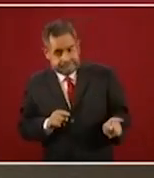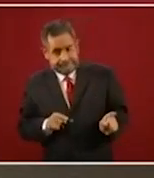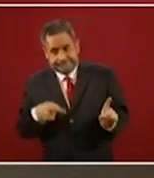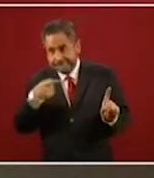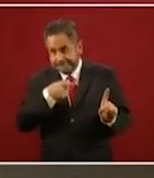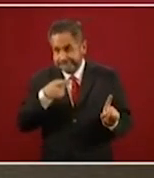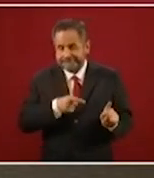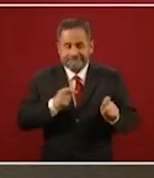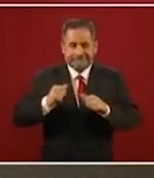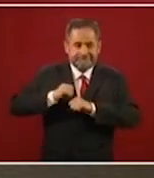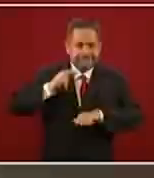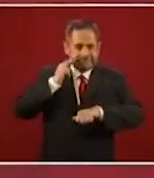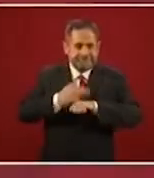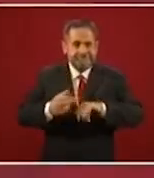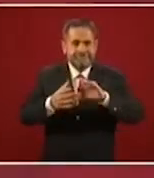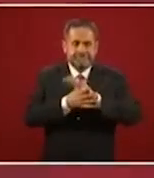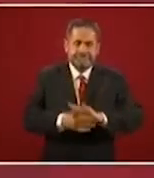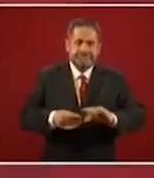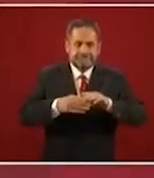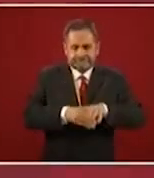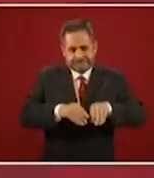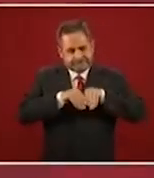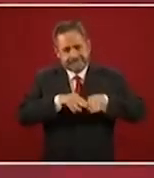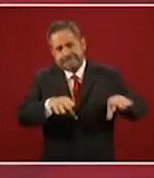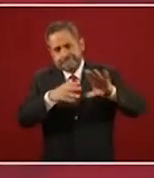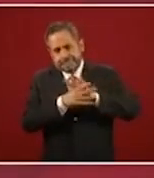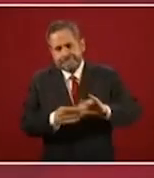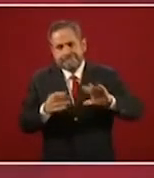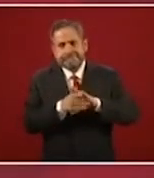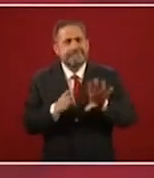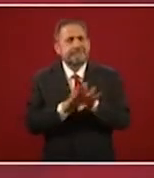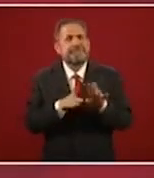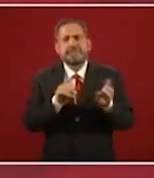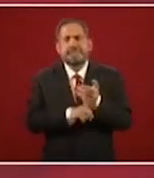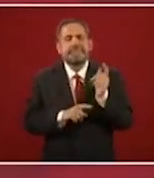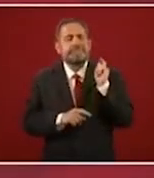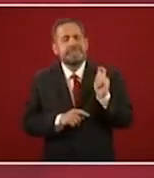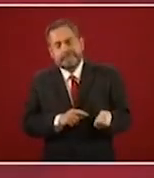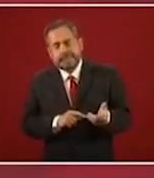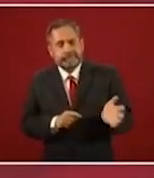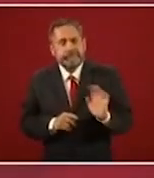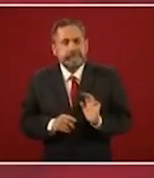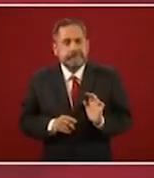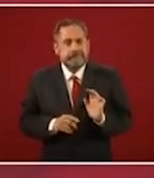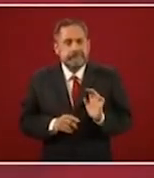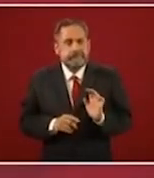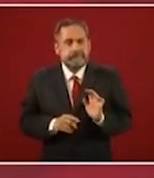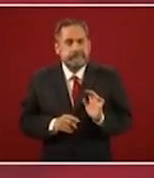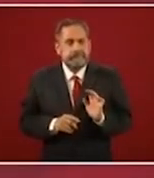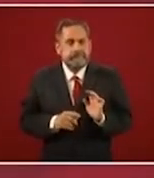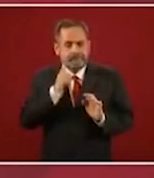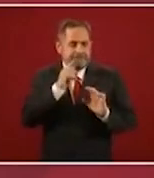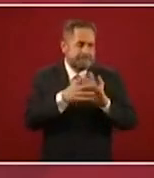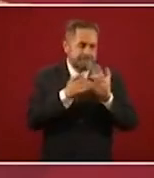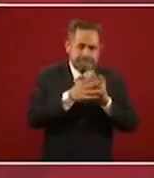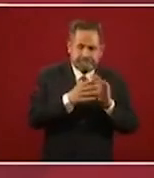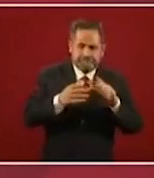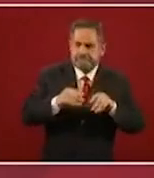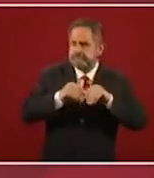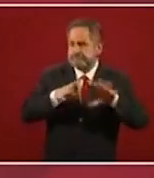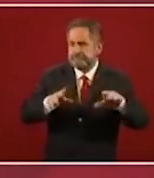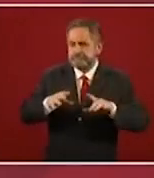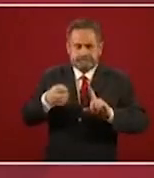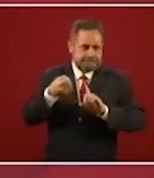el que nos va a ayudar a la exposición en general que se va a ordenar